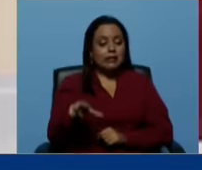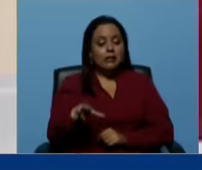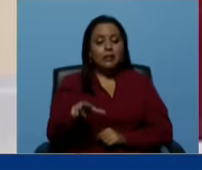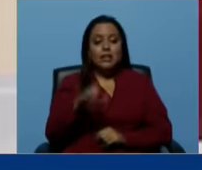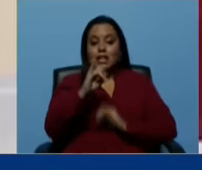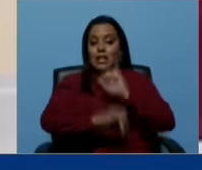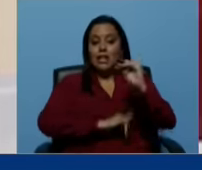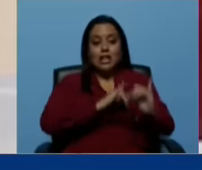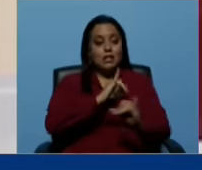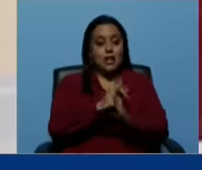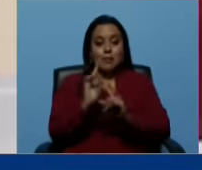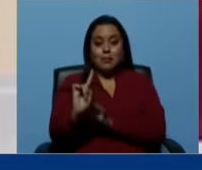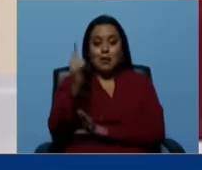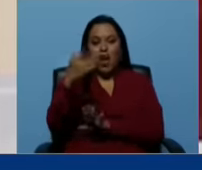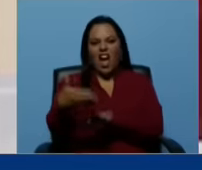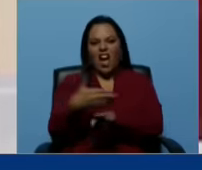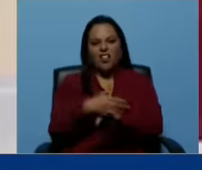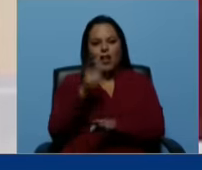que José Luis Rodríguez.